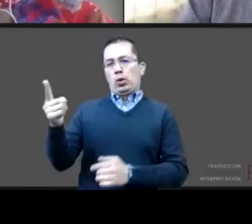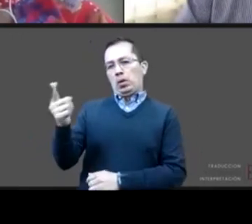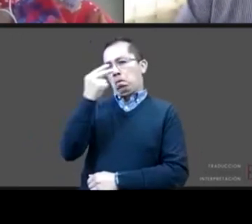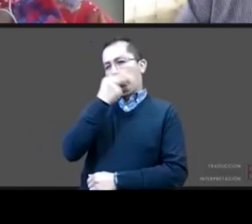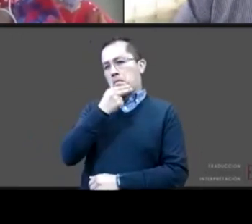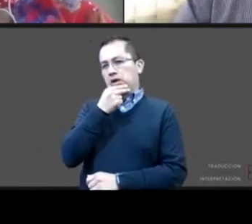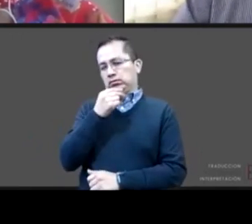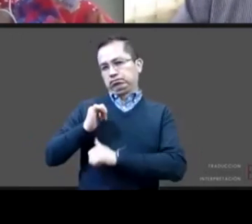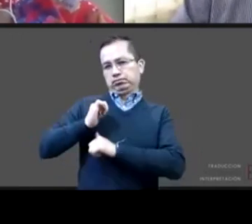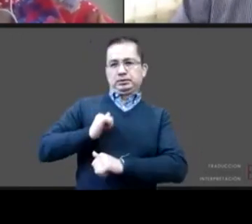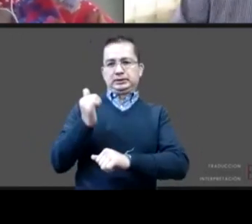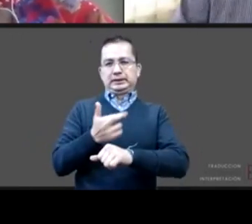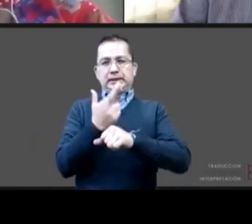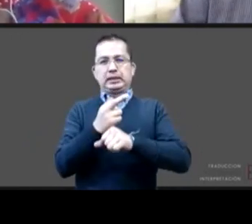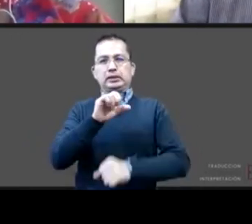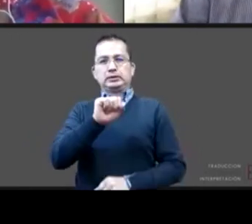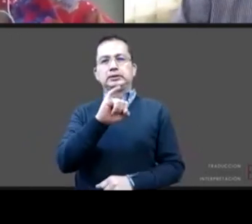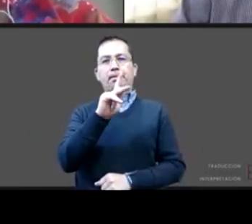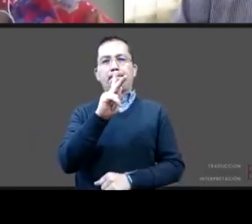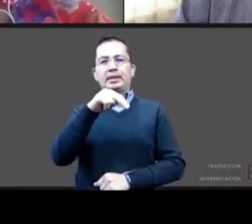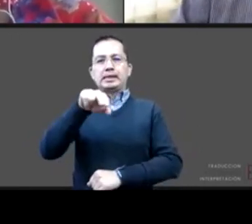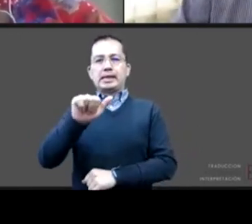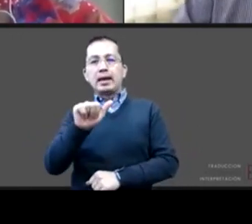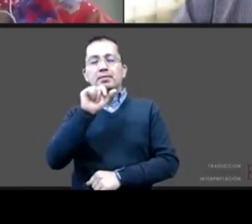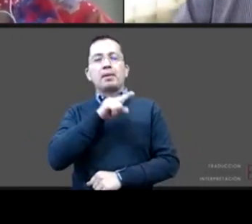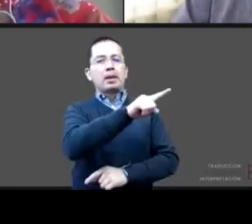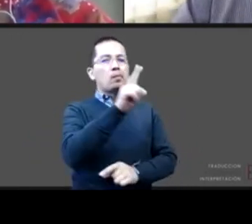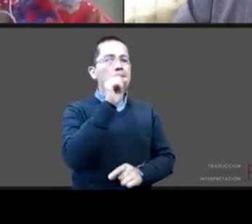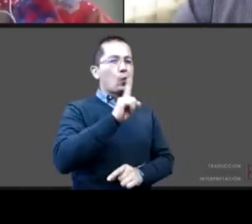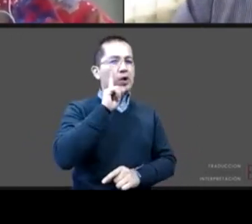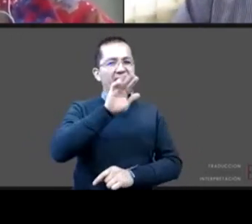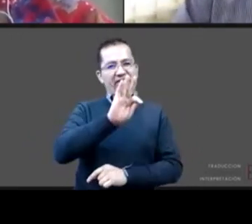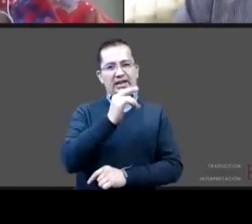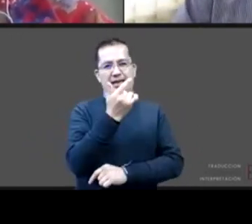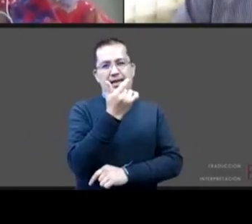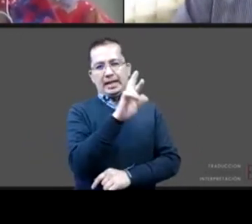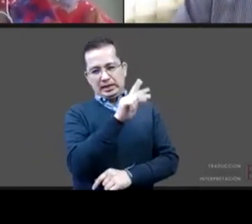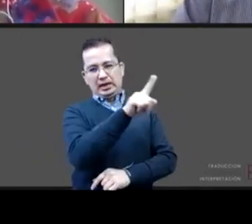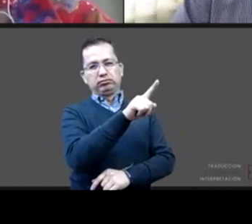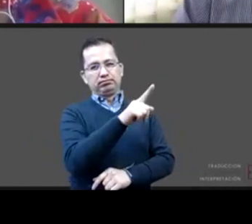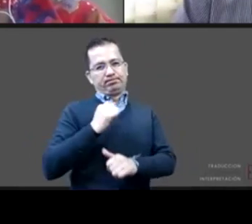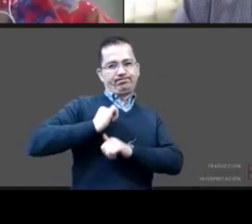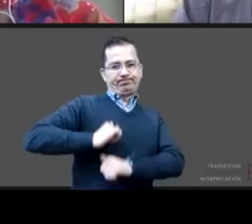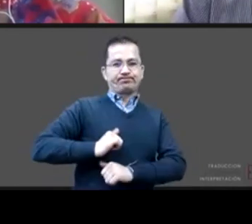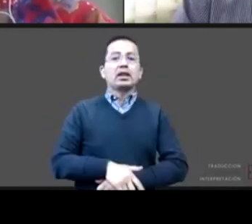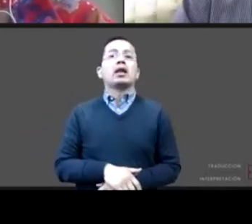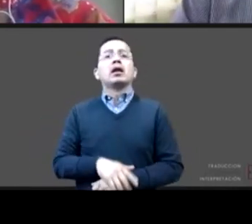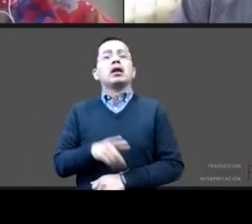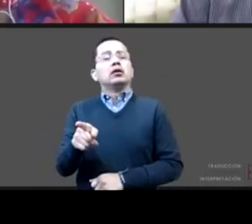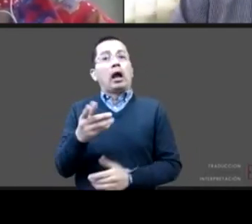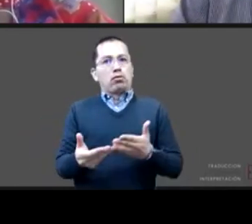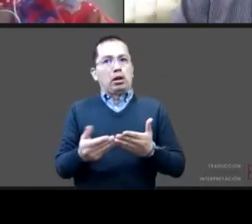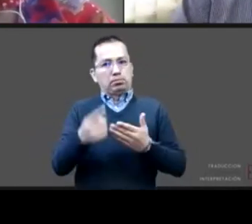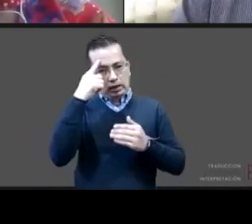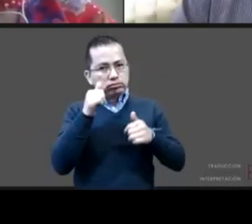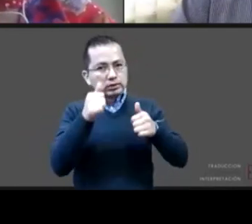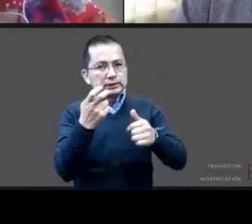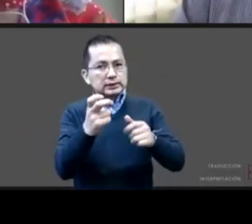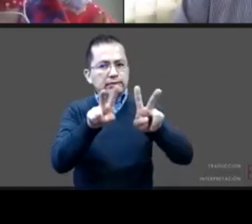ya tendremos oportunidad de conversar. Pero nos gustaría, Nayeli, desde la Oficina de Naciones Unidas contra las Drogas y el Delito, ¿cómo están